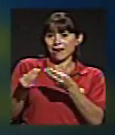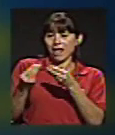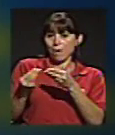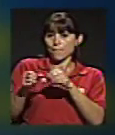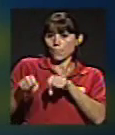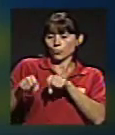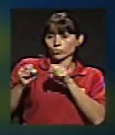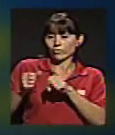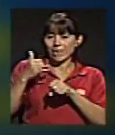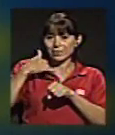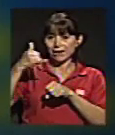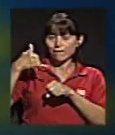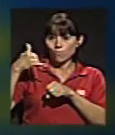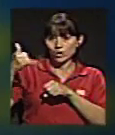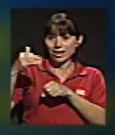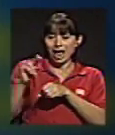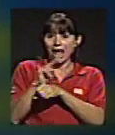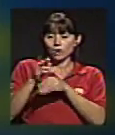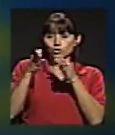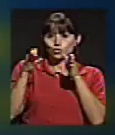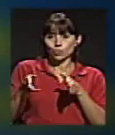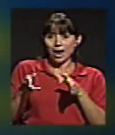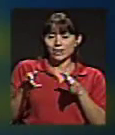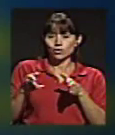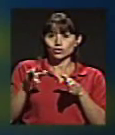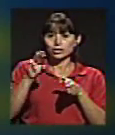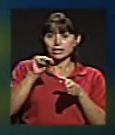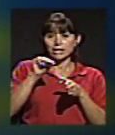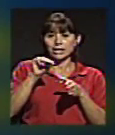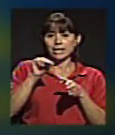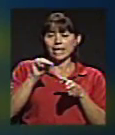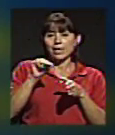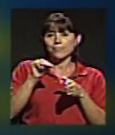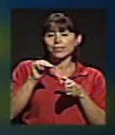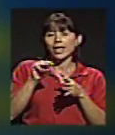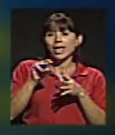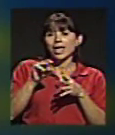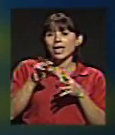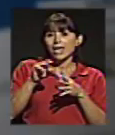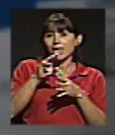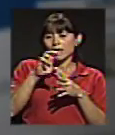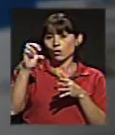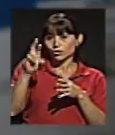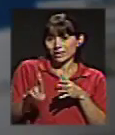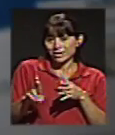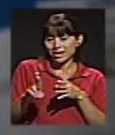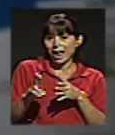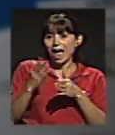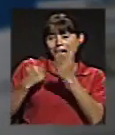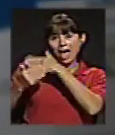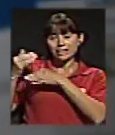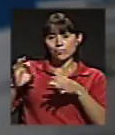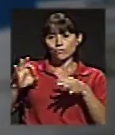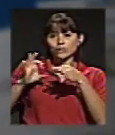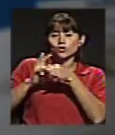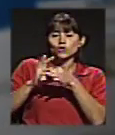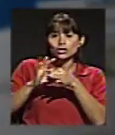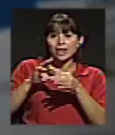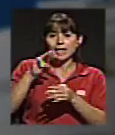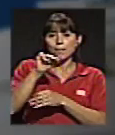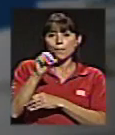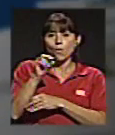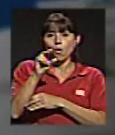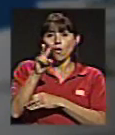telefónica a los usuarios de telefonía en Costa Rica fue socia de la empresa Movistar. En el